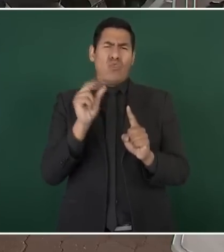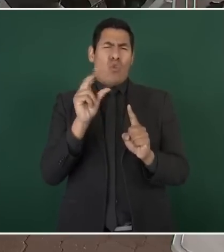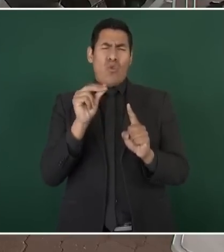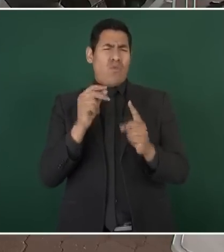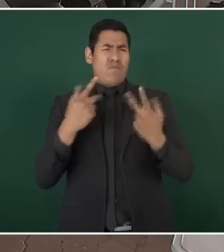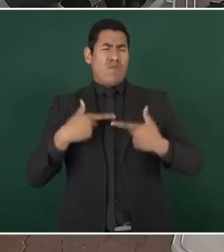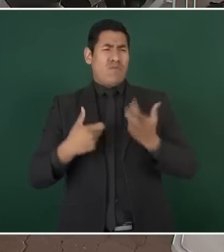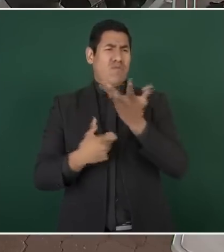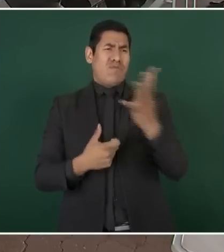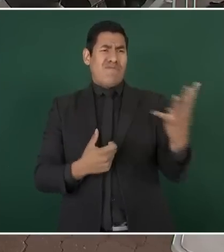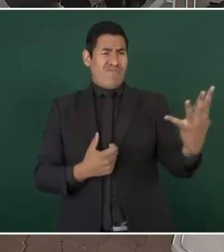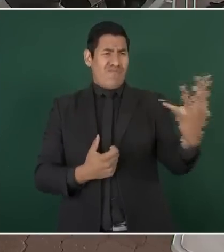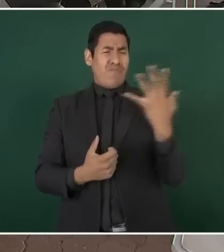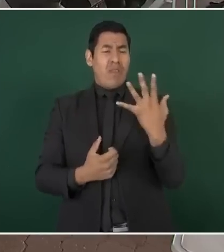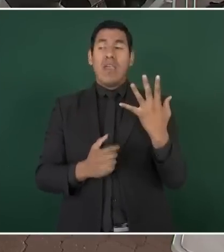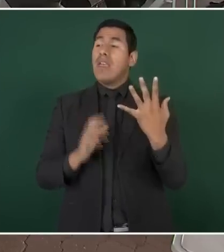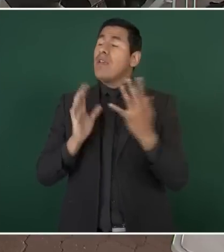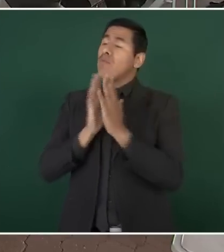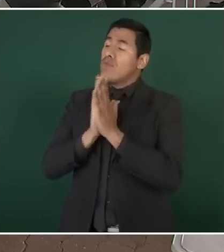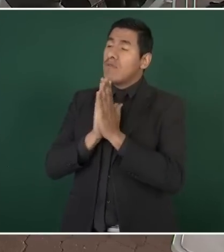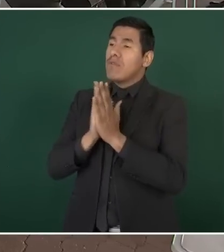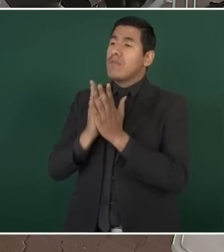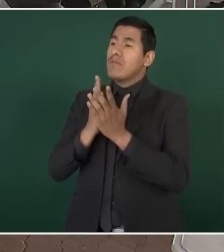pero si nos asesinan,